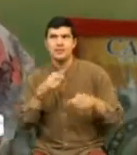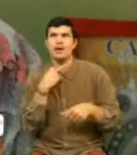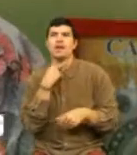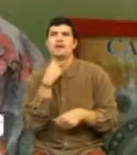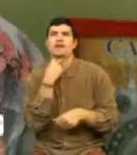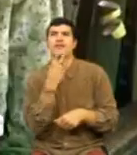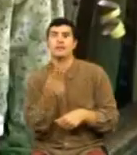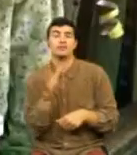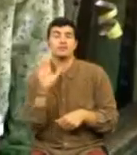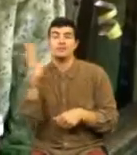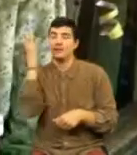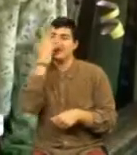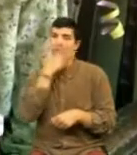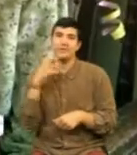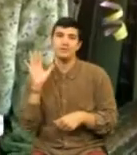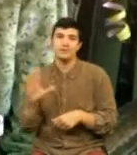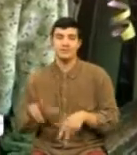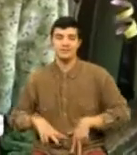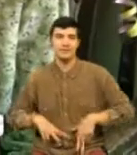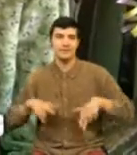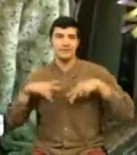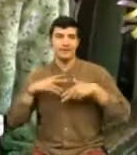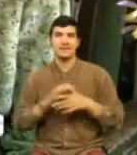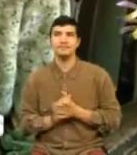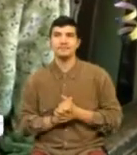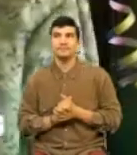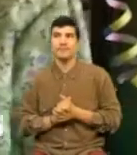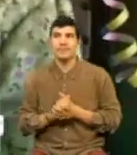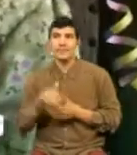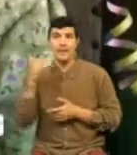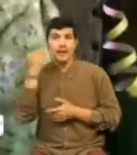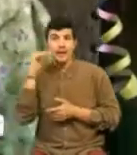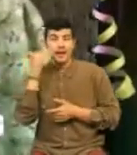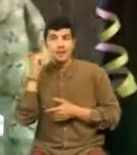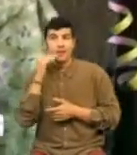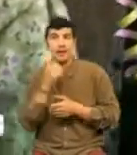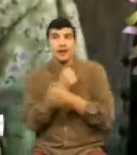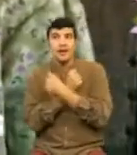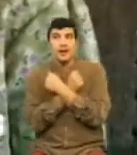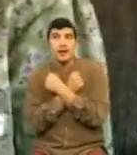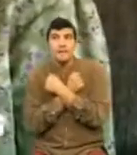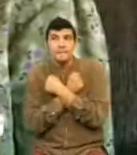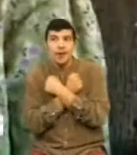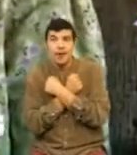es maravilloso. Ella se considera una mujer amada por la